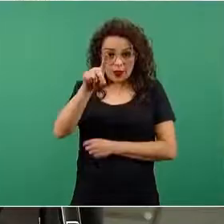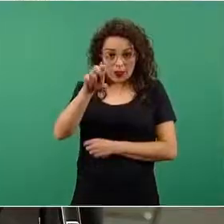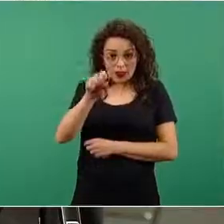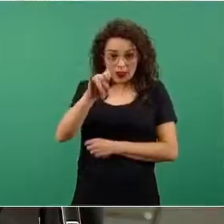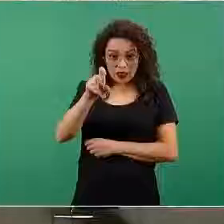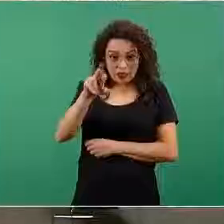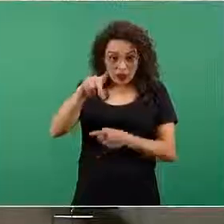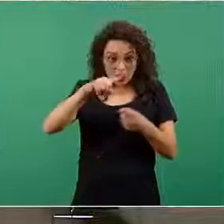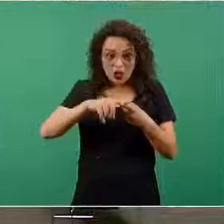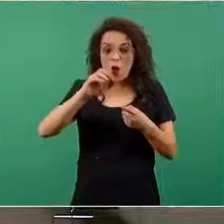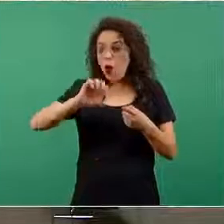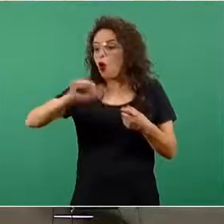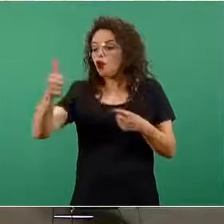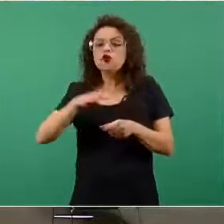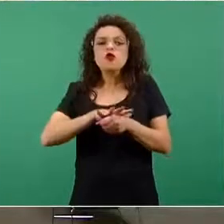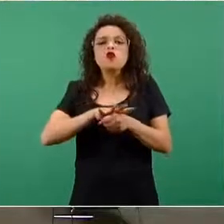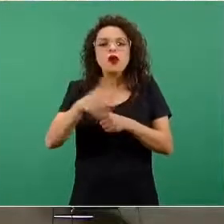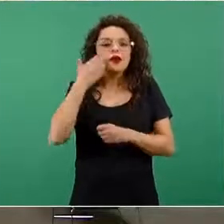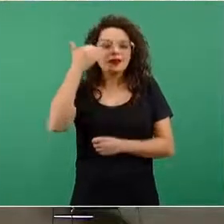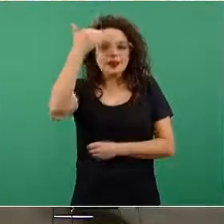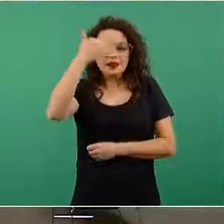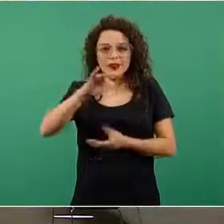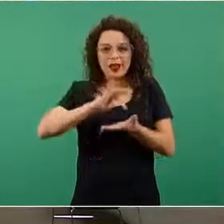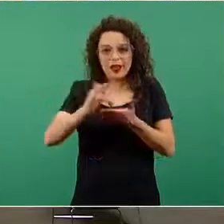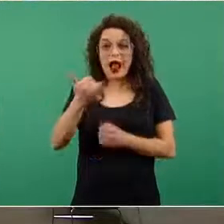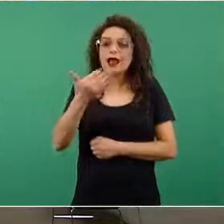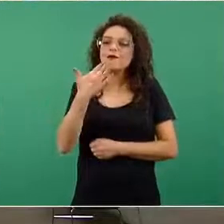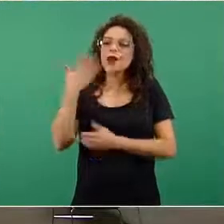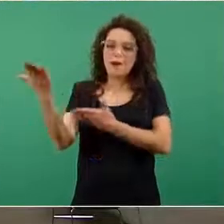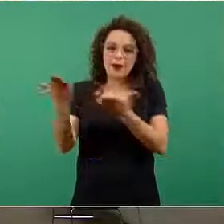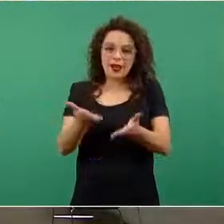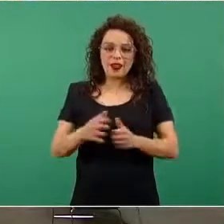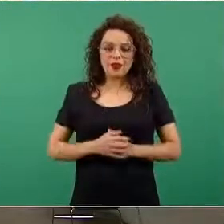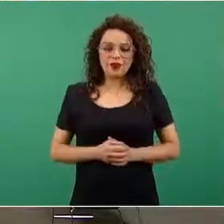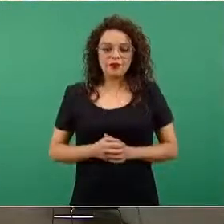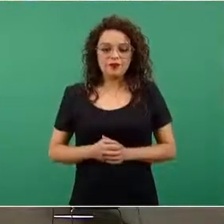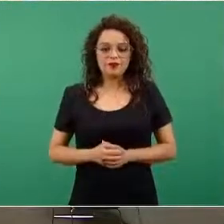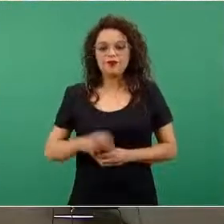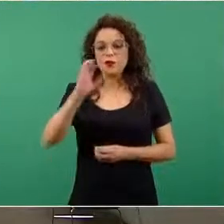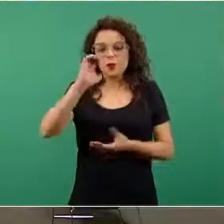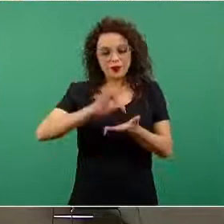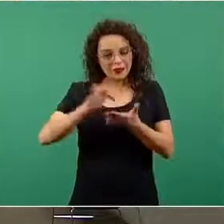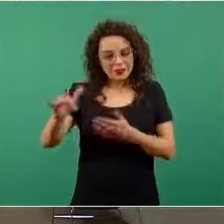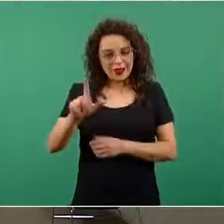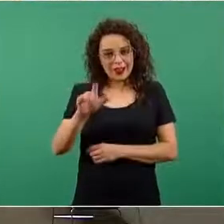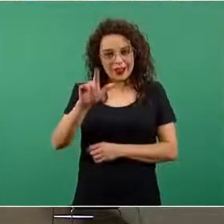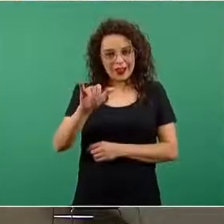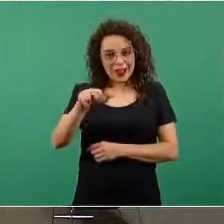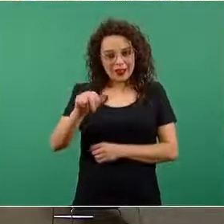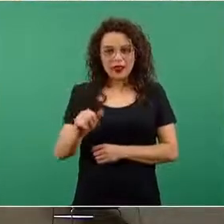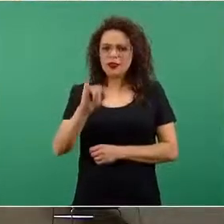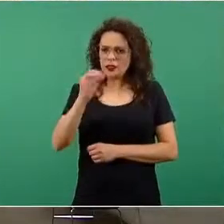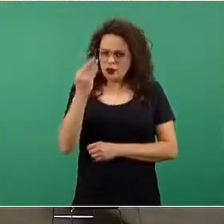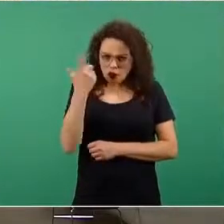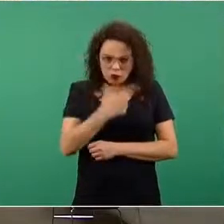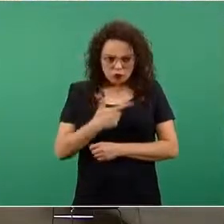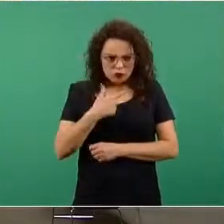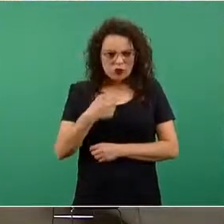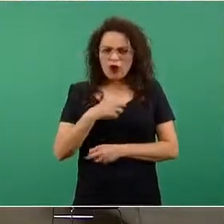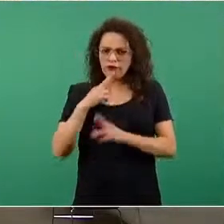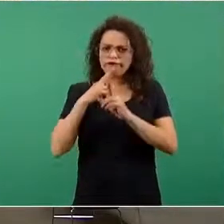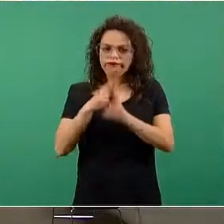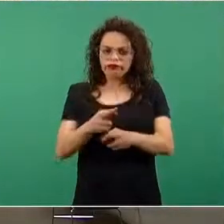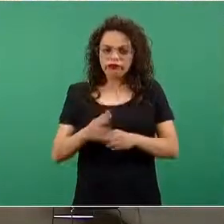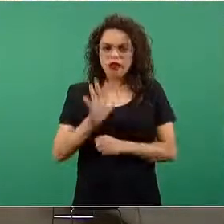otro fue. Gracias y bienvenido. Muchas gracias, gracias Liliana. Con mucho gusto. Como he comentado